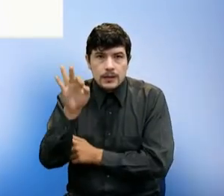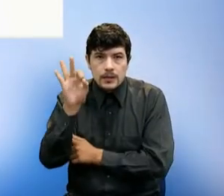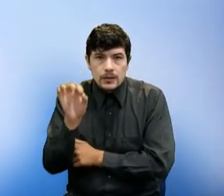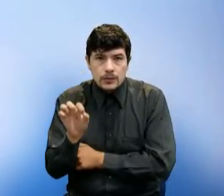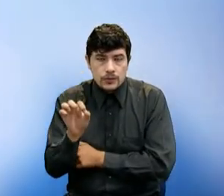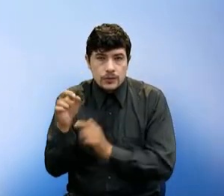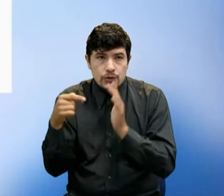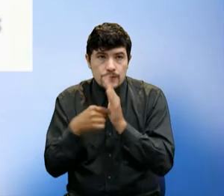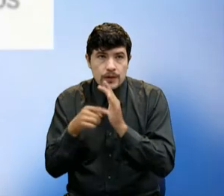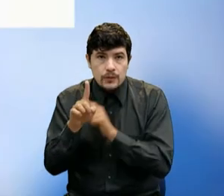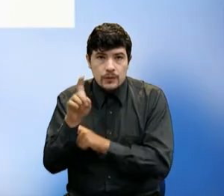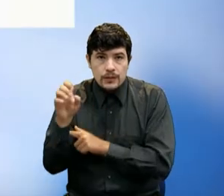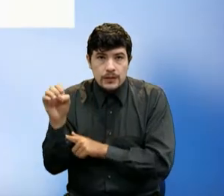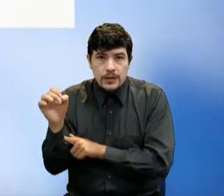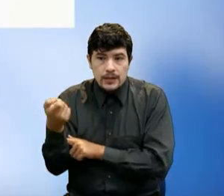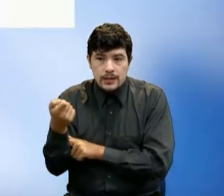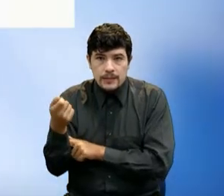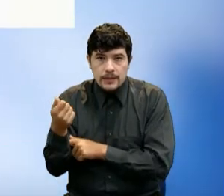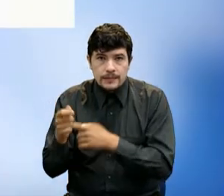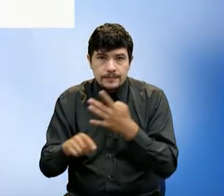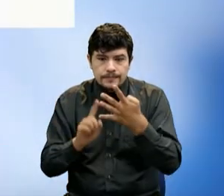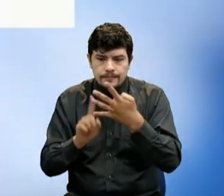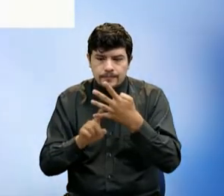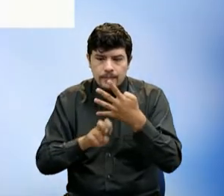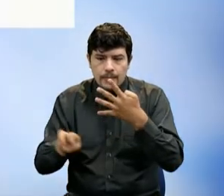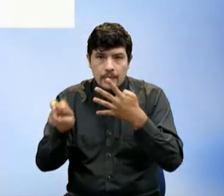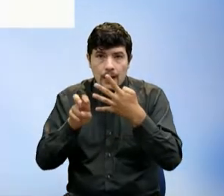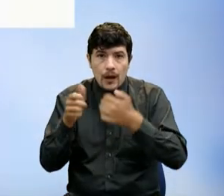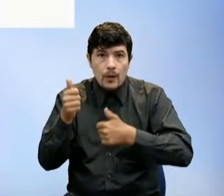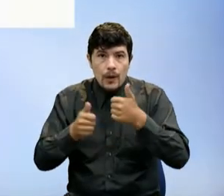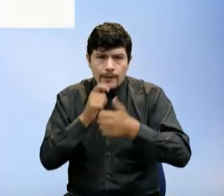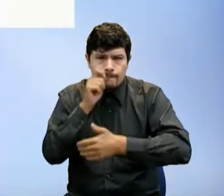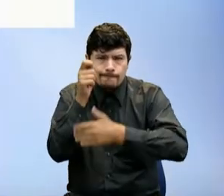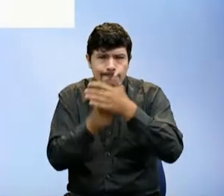468.160 pesos. Y multa tipo 4, de un valor de